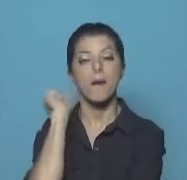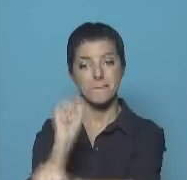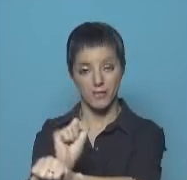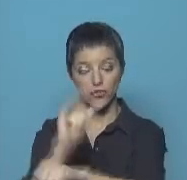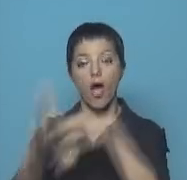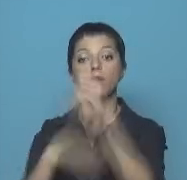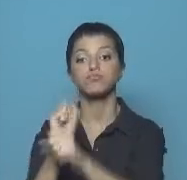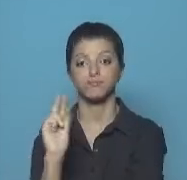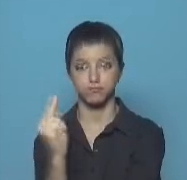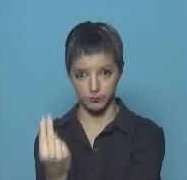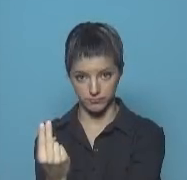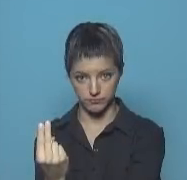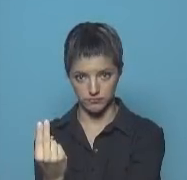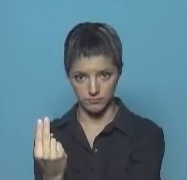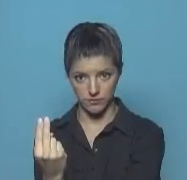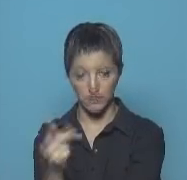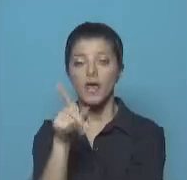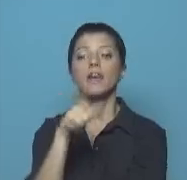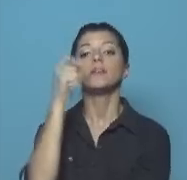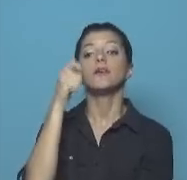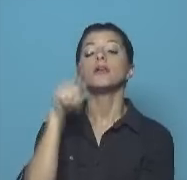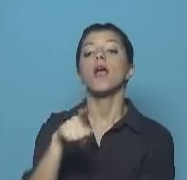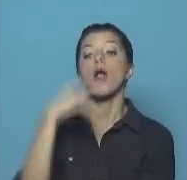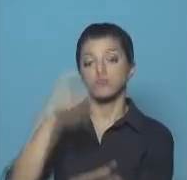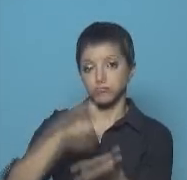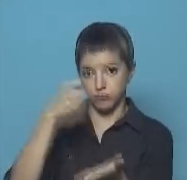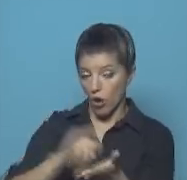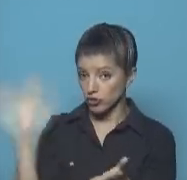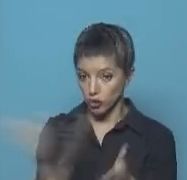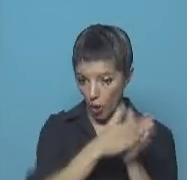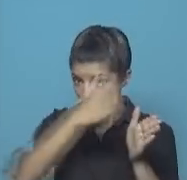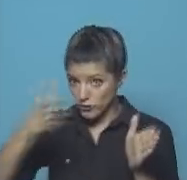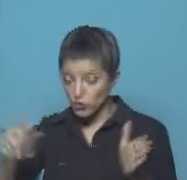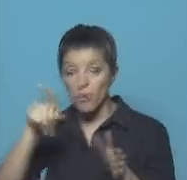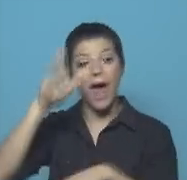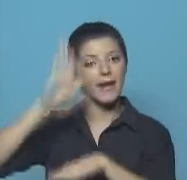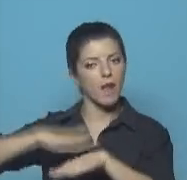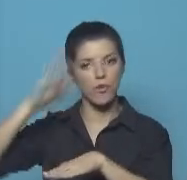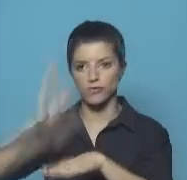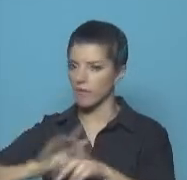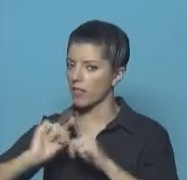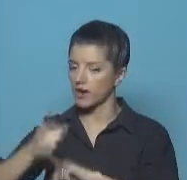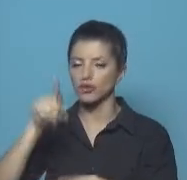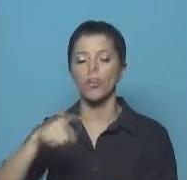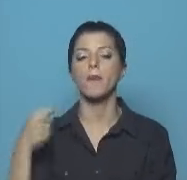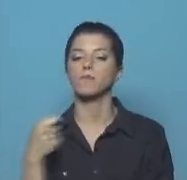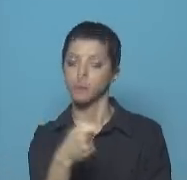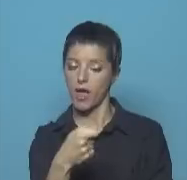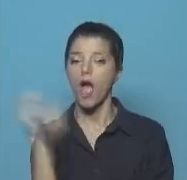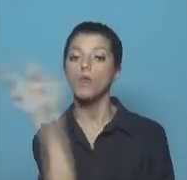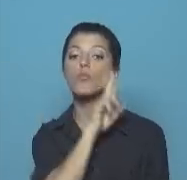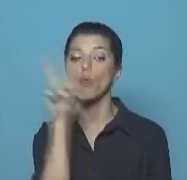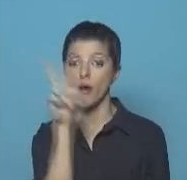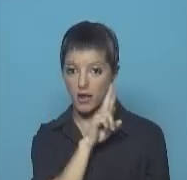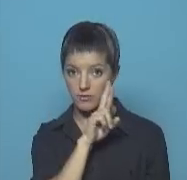perpetua, accesorias legales y al pago de las costas del proceso, por ser autor penalmente responsable del delito de femicidio